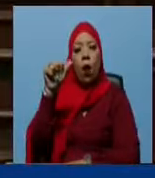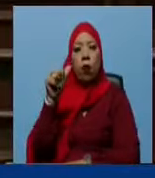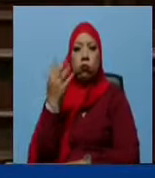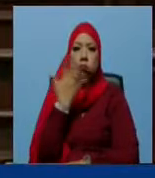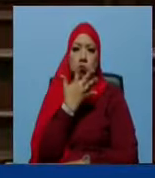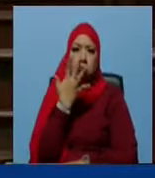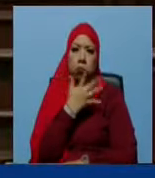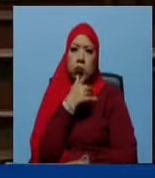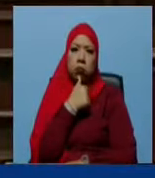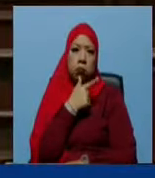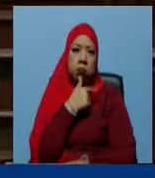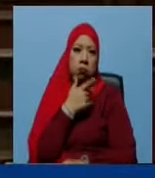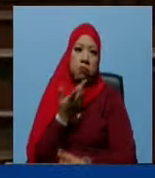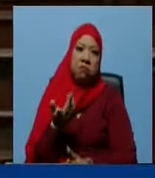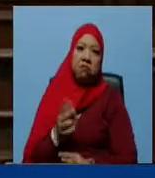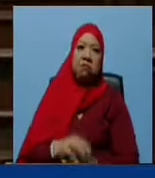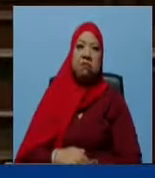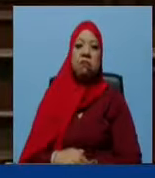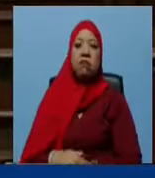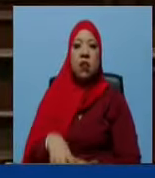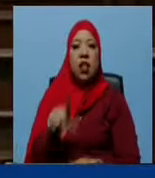Son gente que maneja